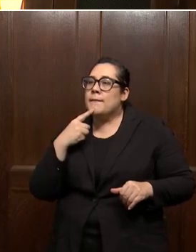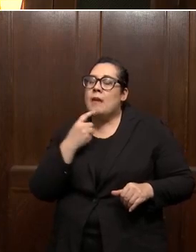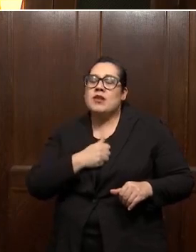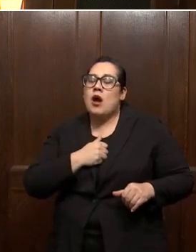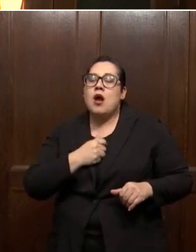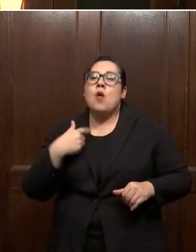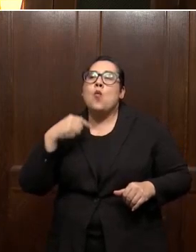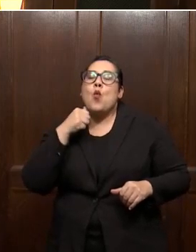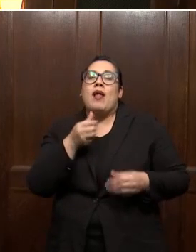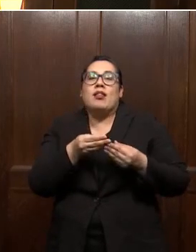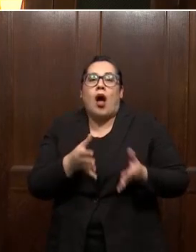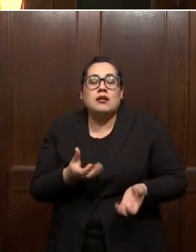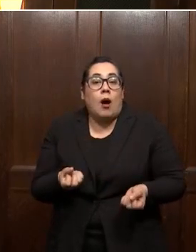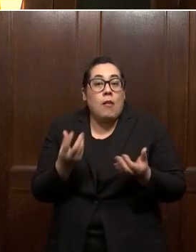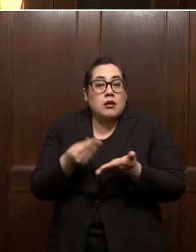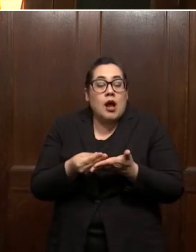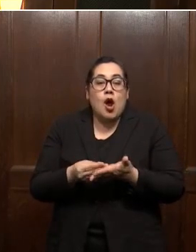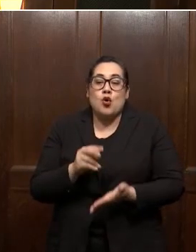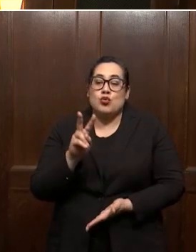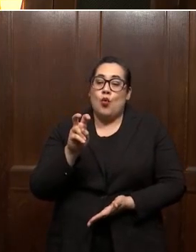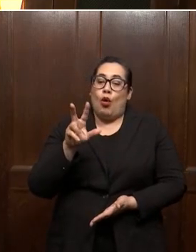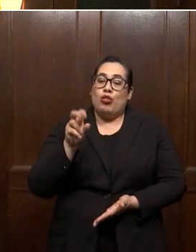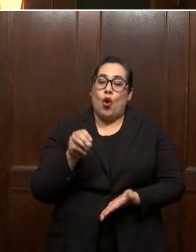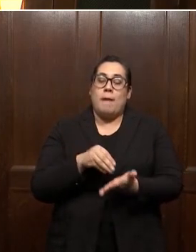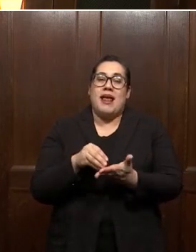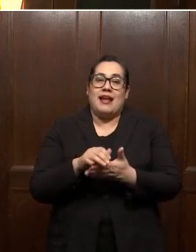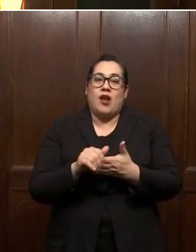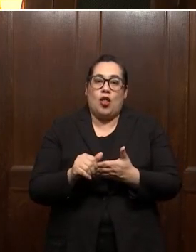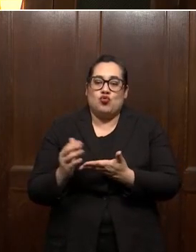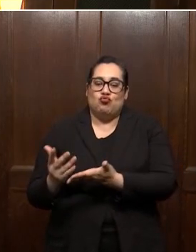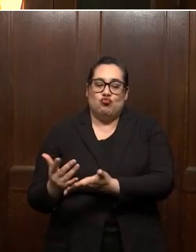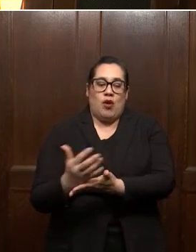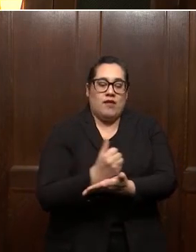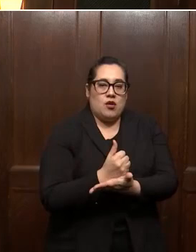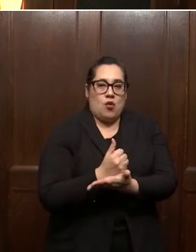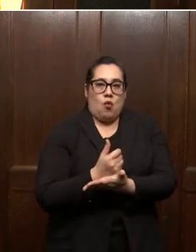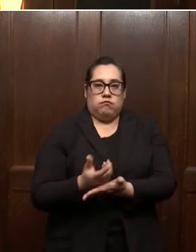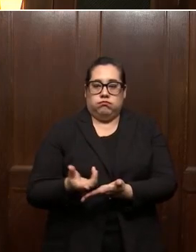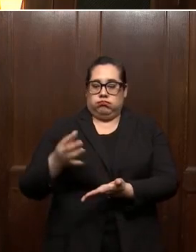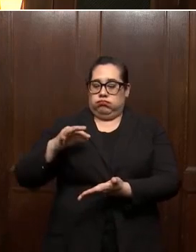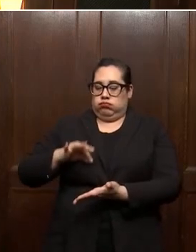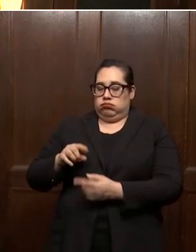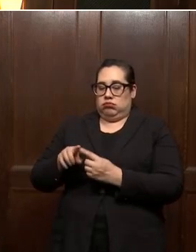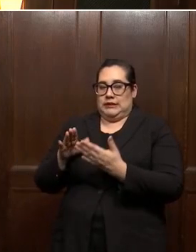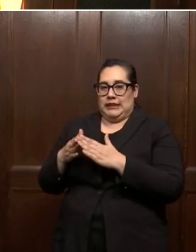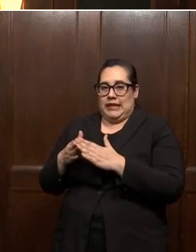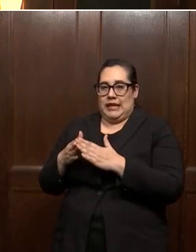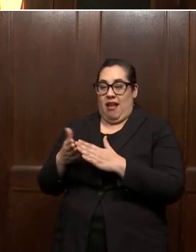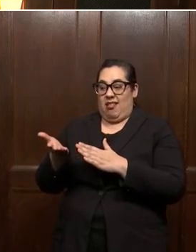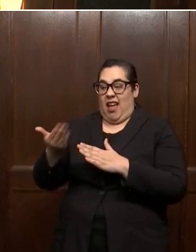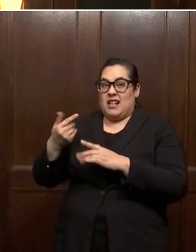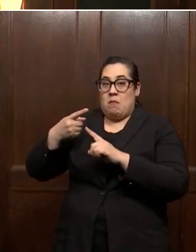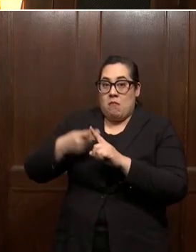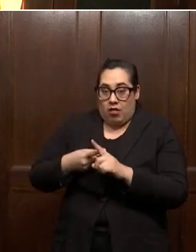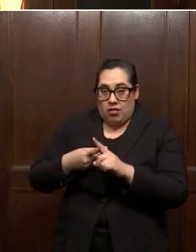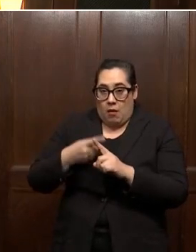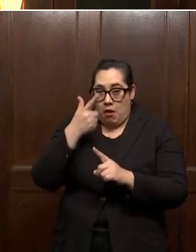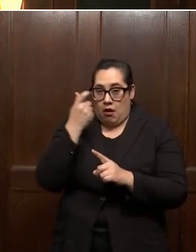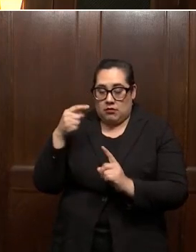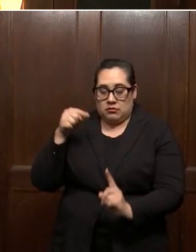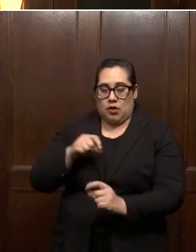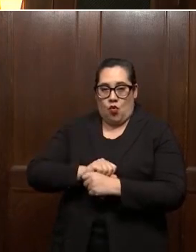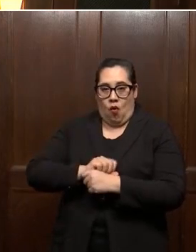Sorry, we lost $230 million in revenues over the last month due to COVID-19. So that's what